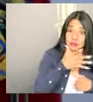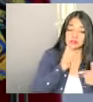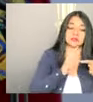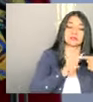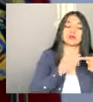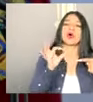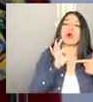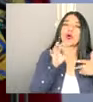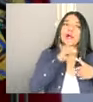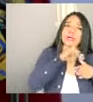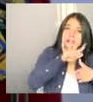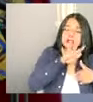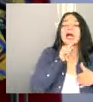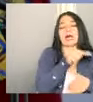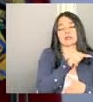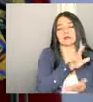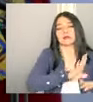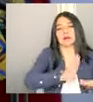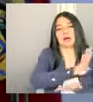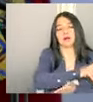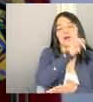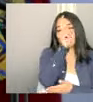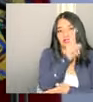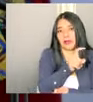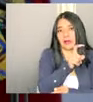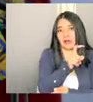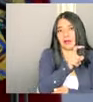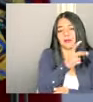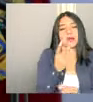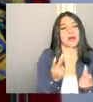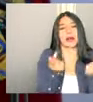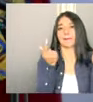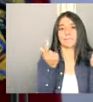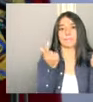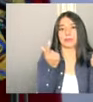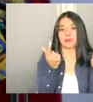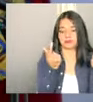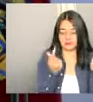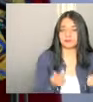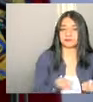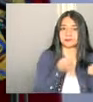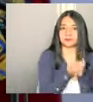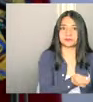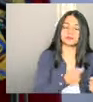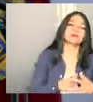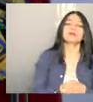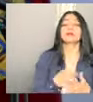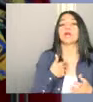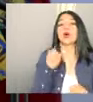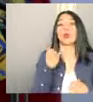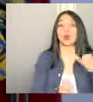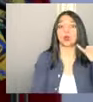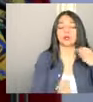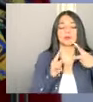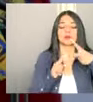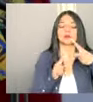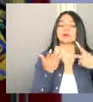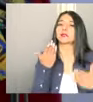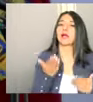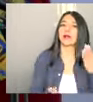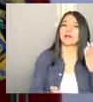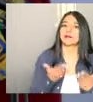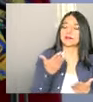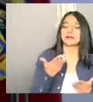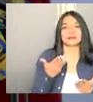en un riesgo mitigable. Estos son barrios que deberían tener una rápida regularización. El último conjunto, seguramente también nos